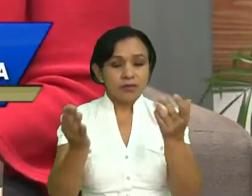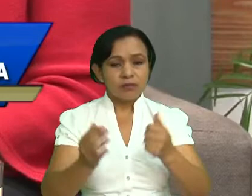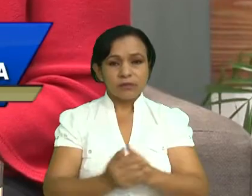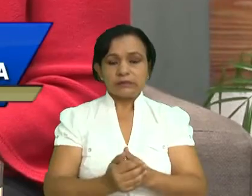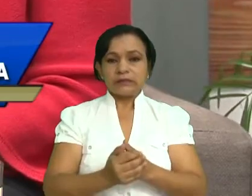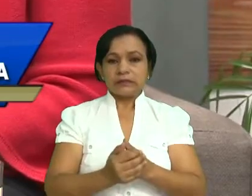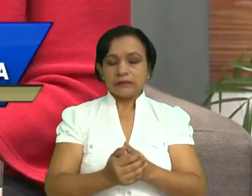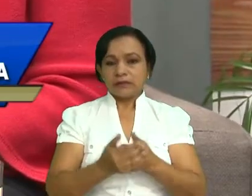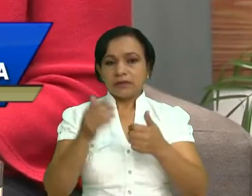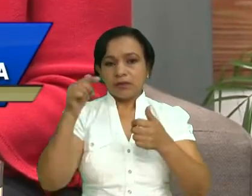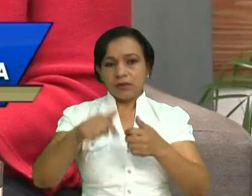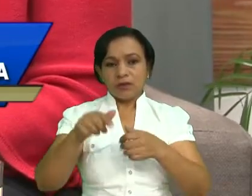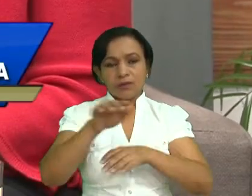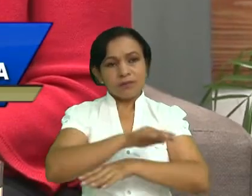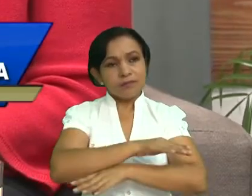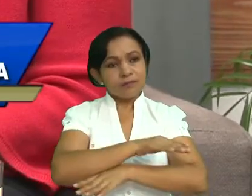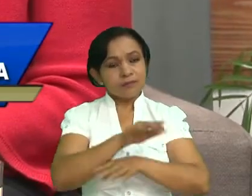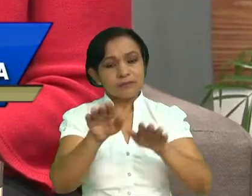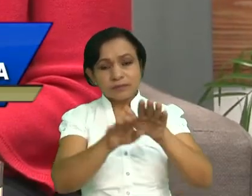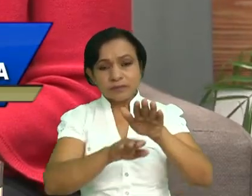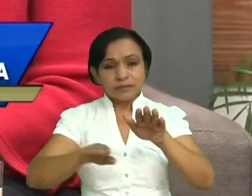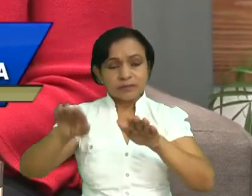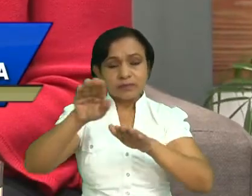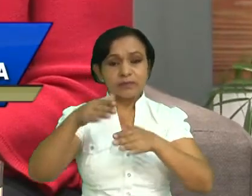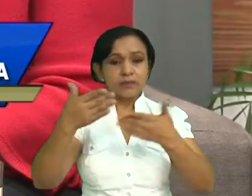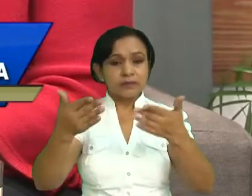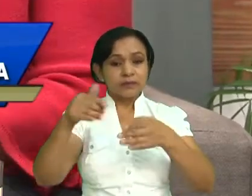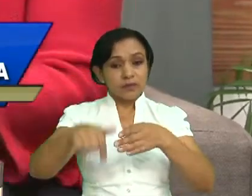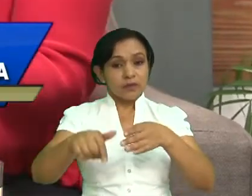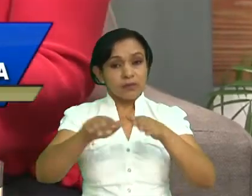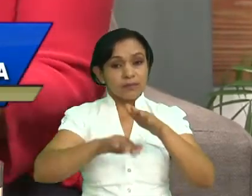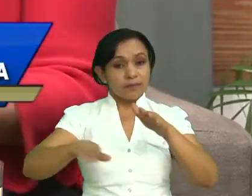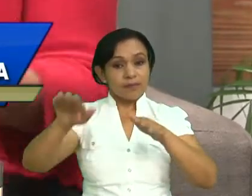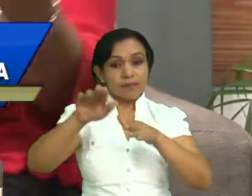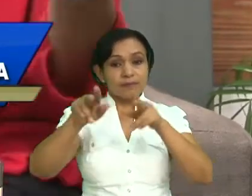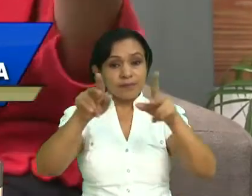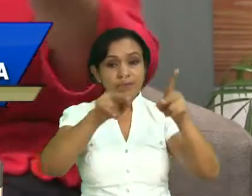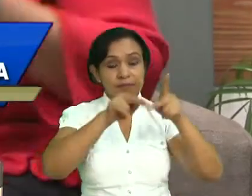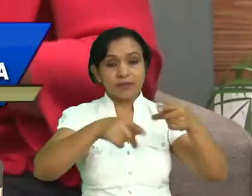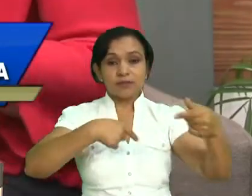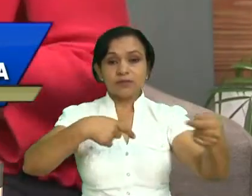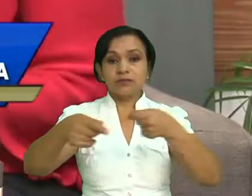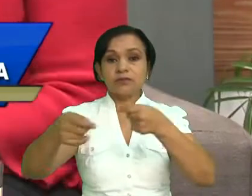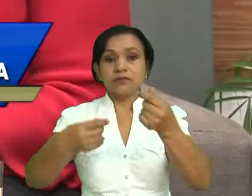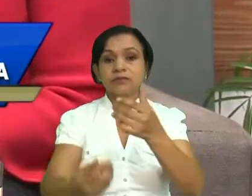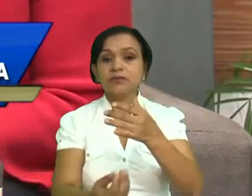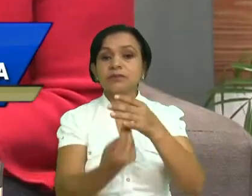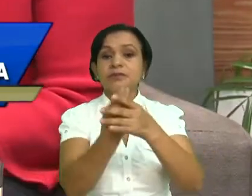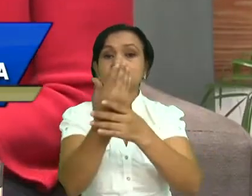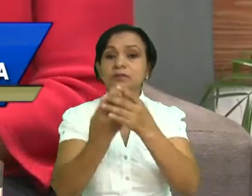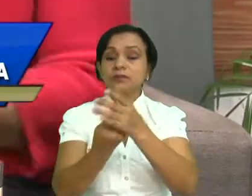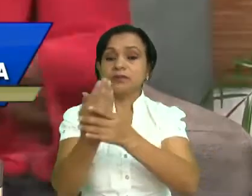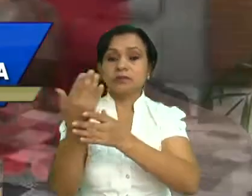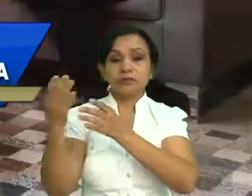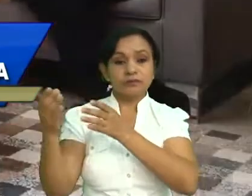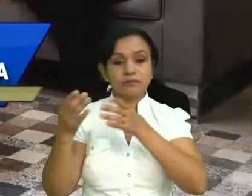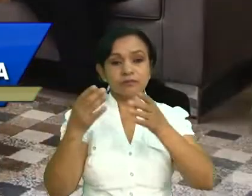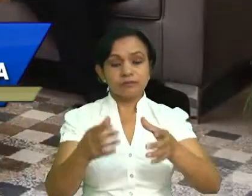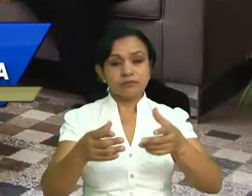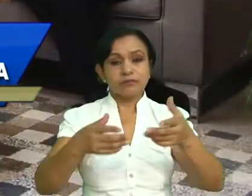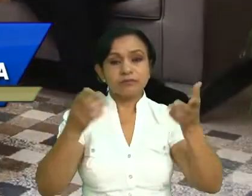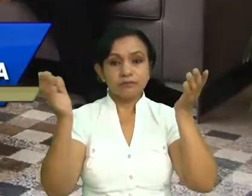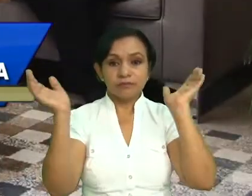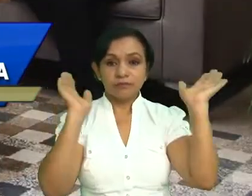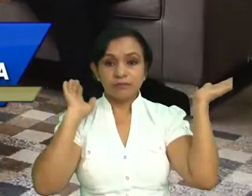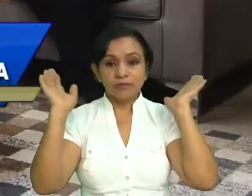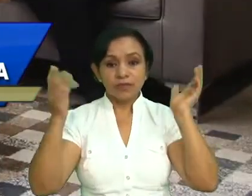más que nunca, nosotros los hermanos y hermanas productores, que desde el campo es que viene la producción y abastecer